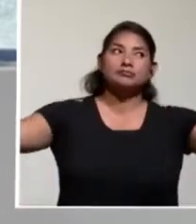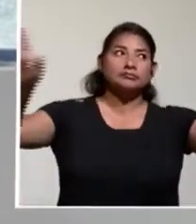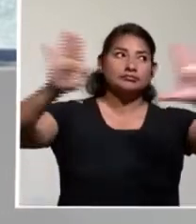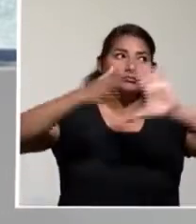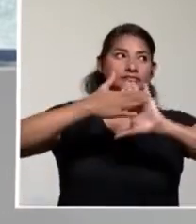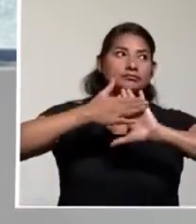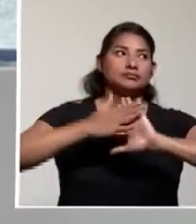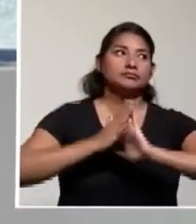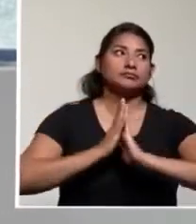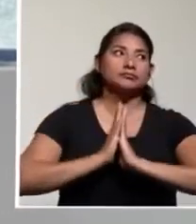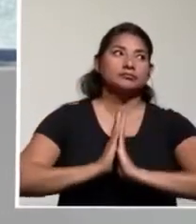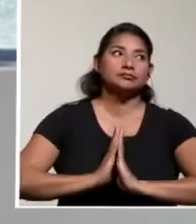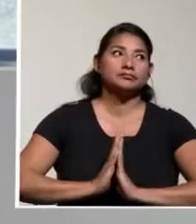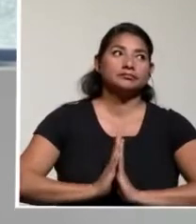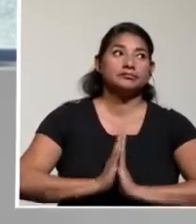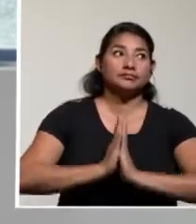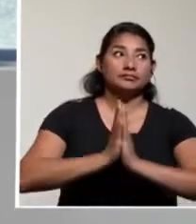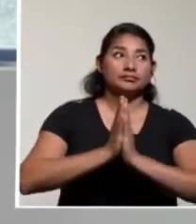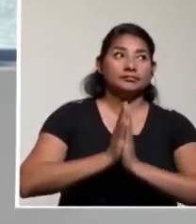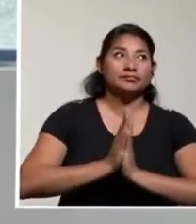Bhavantu.